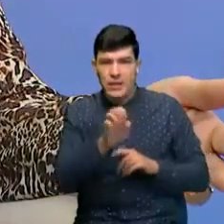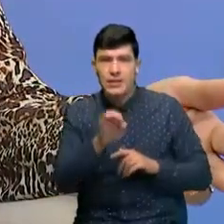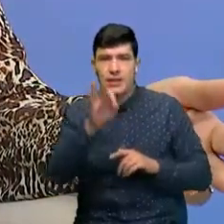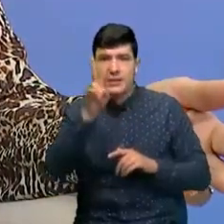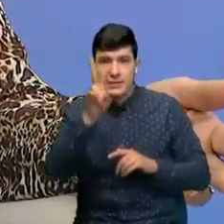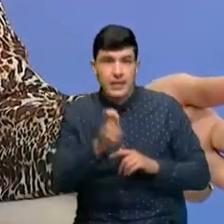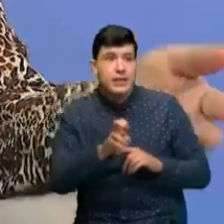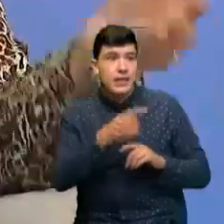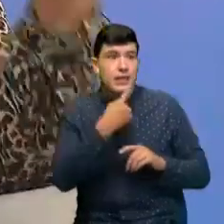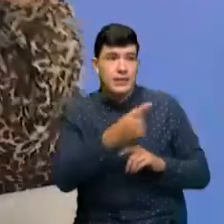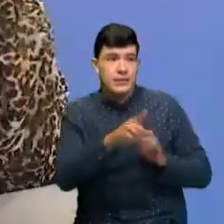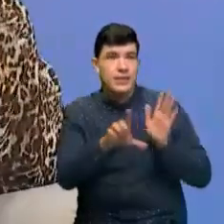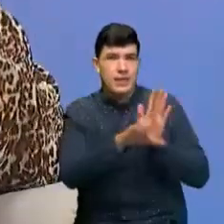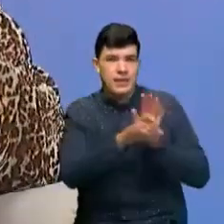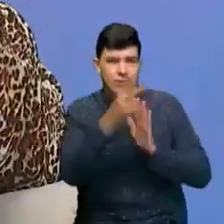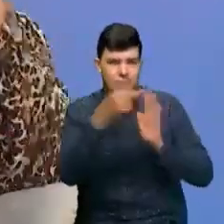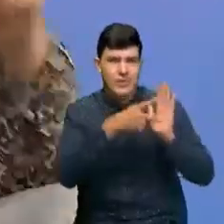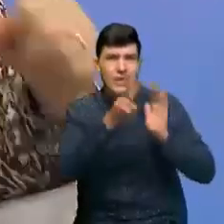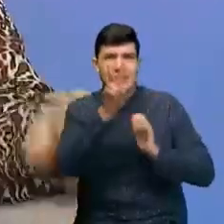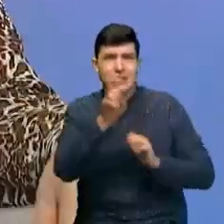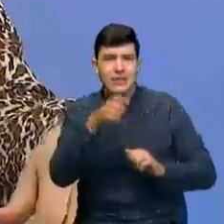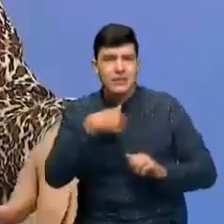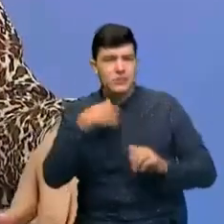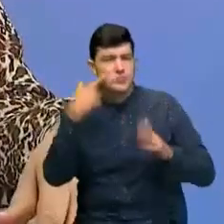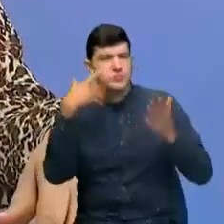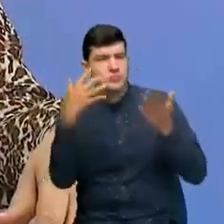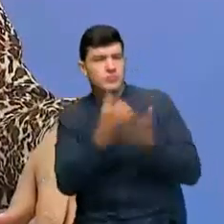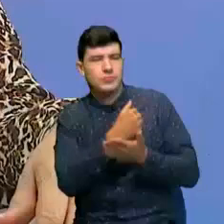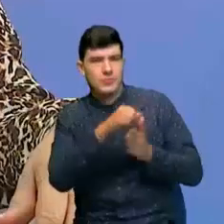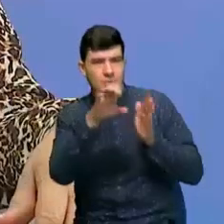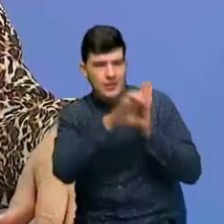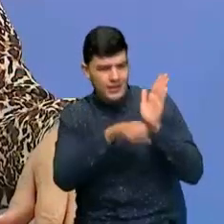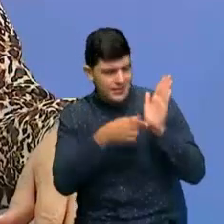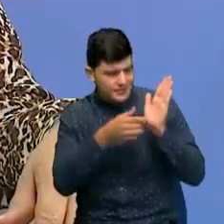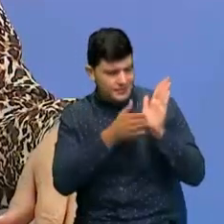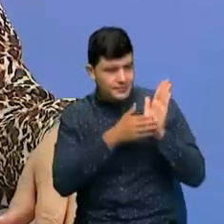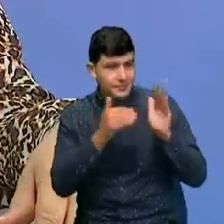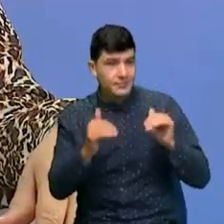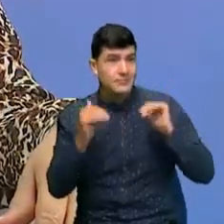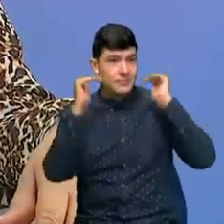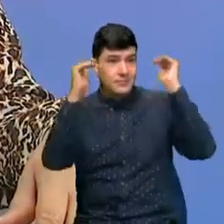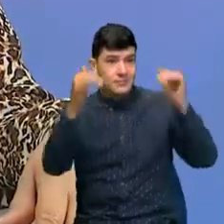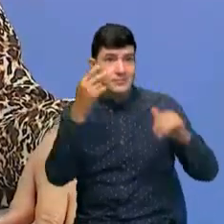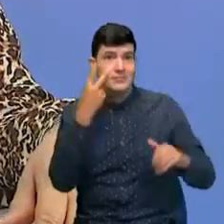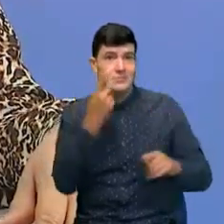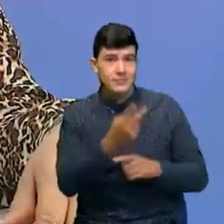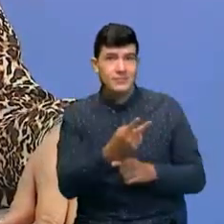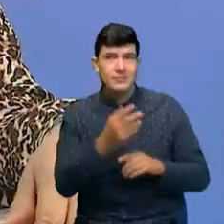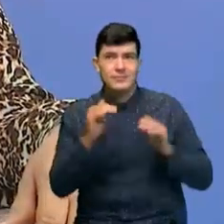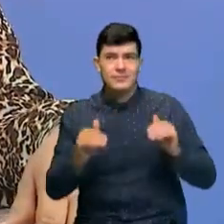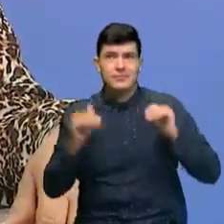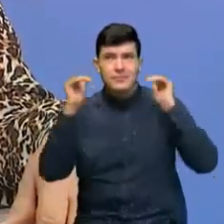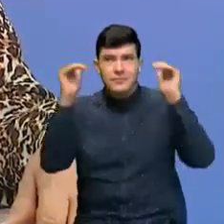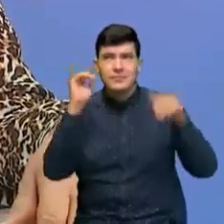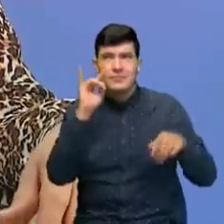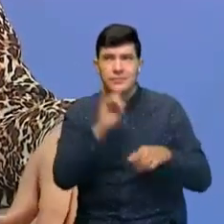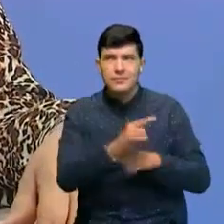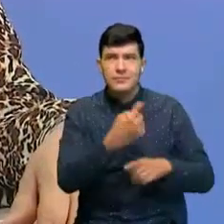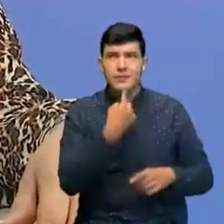lo dispuso, y por ahí me encontré unas circulares externas de la superintendencia,